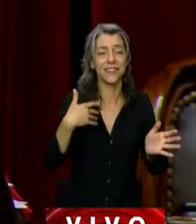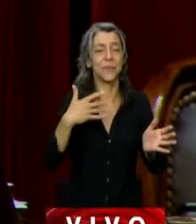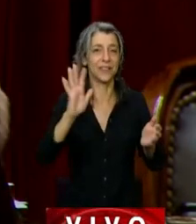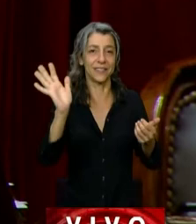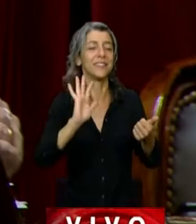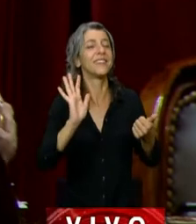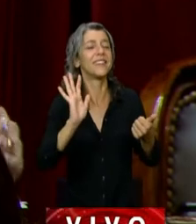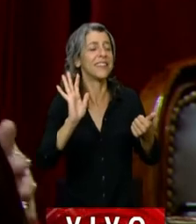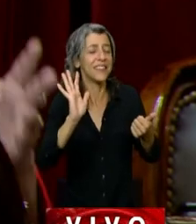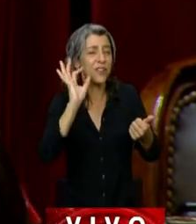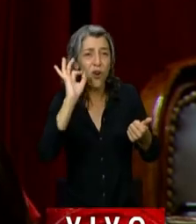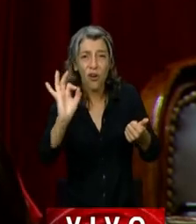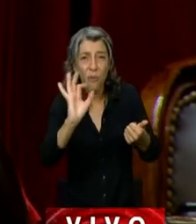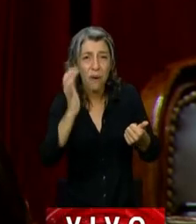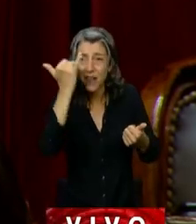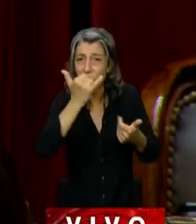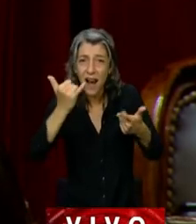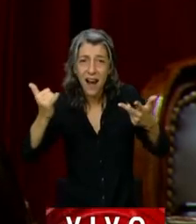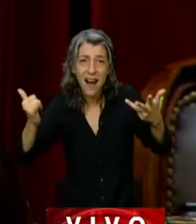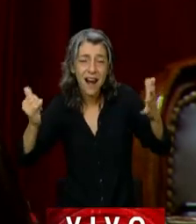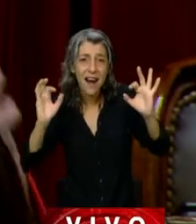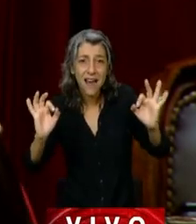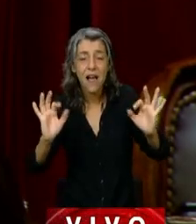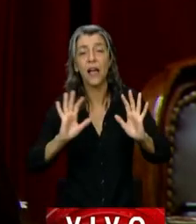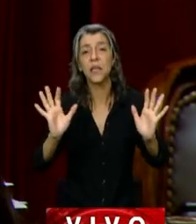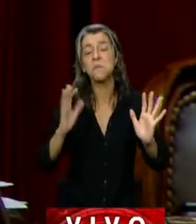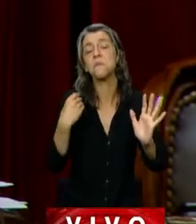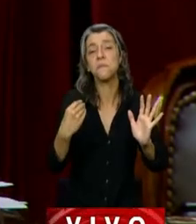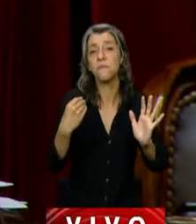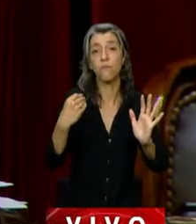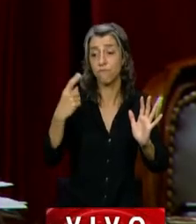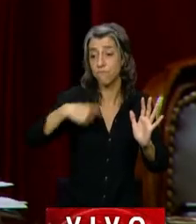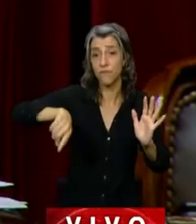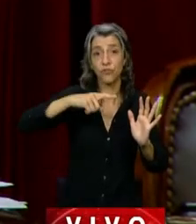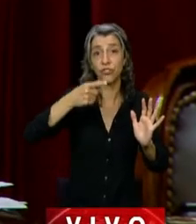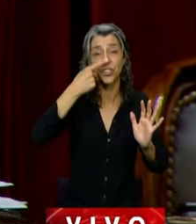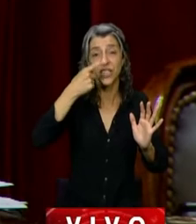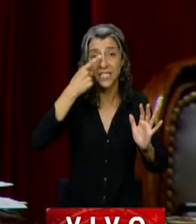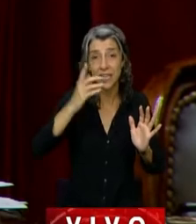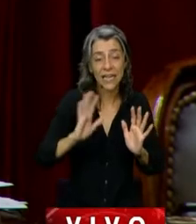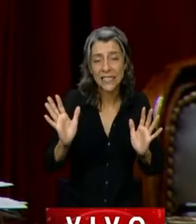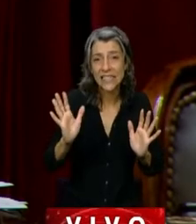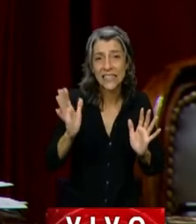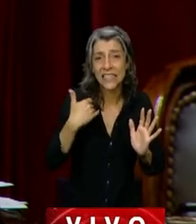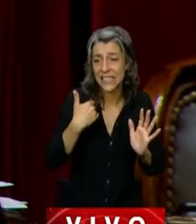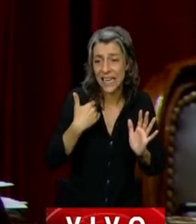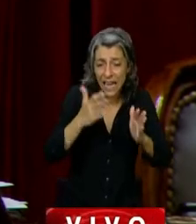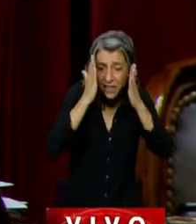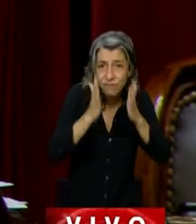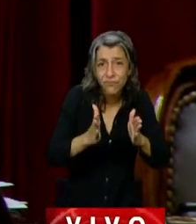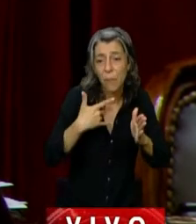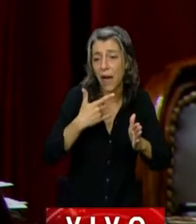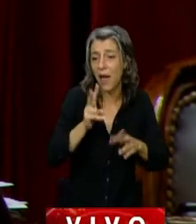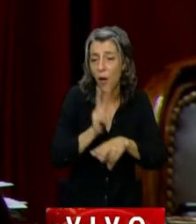Una embestida salvaje, guiada por o conducida por intereses que creo que no deberían tener nada que ver